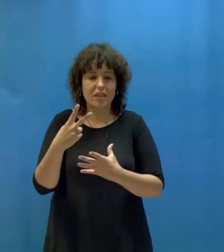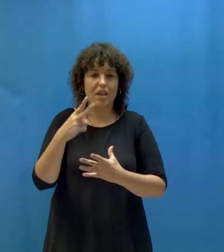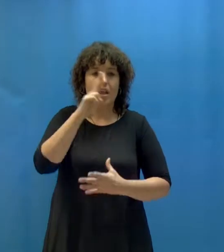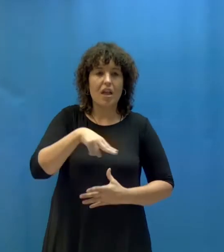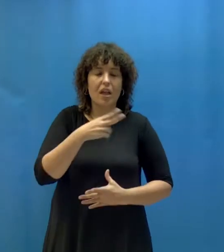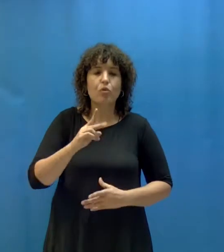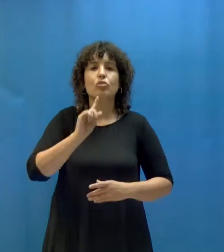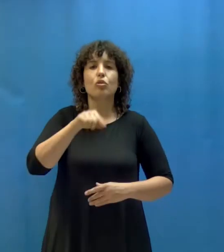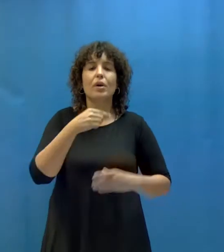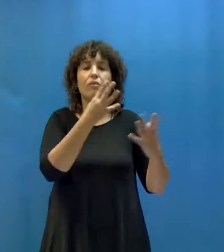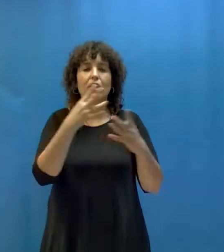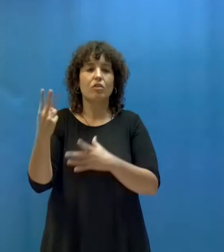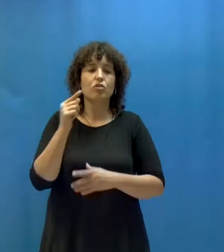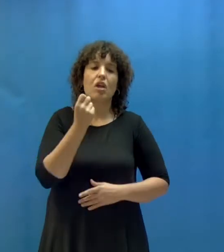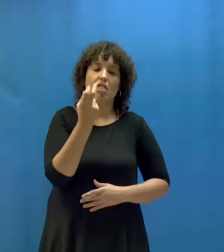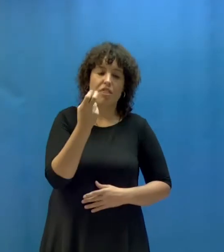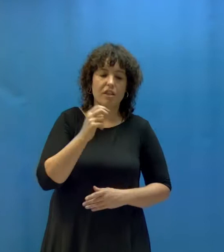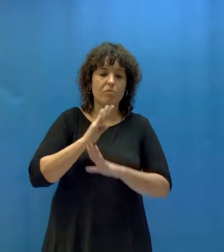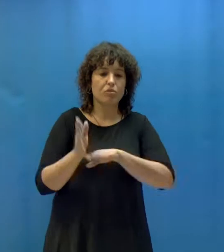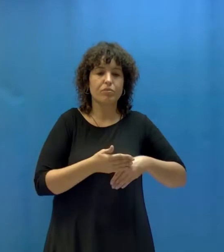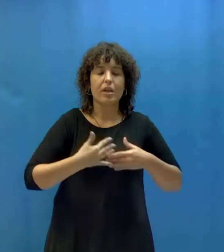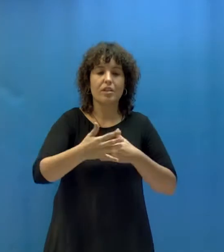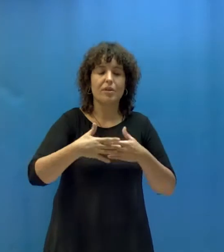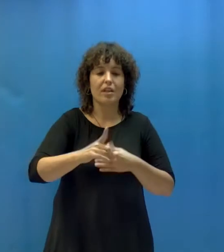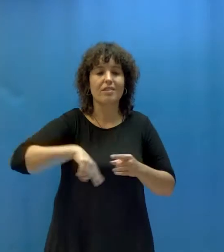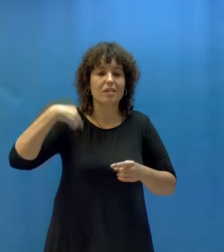7,92 €. El siguiente expediente, que es el número...